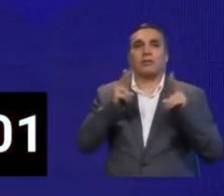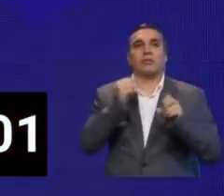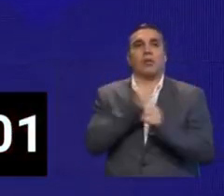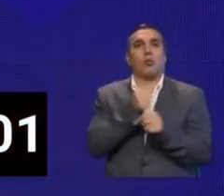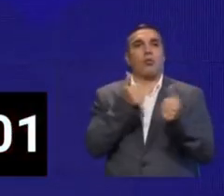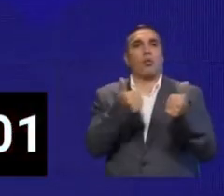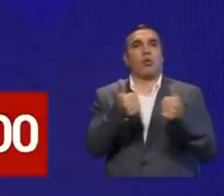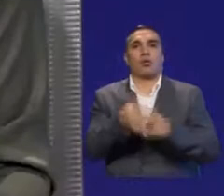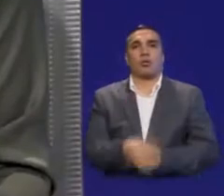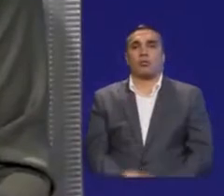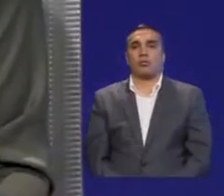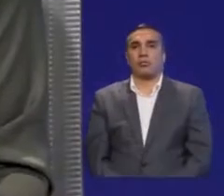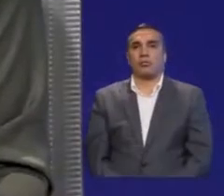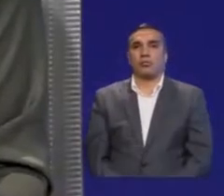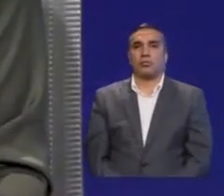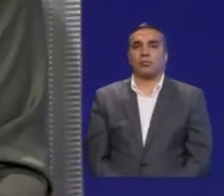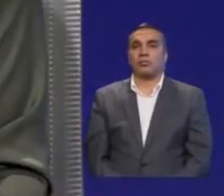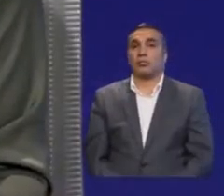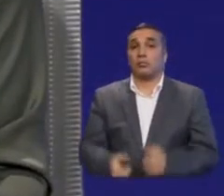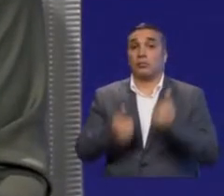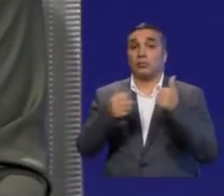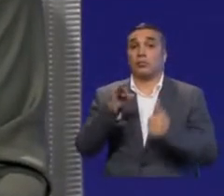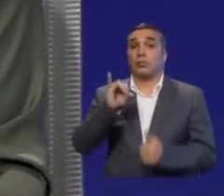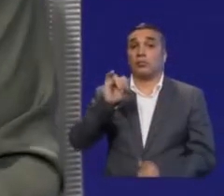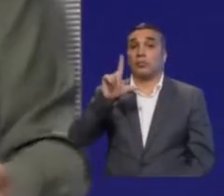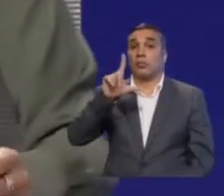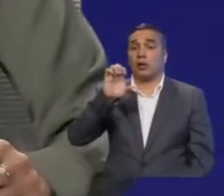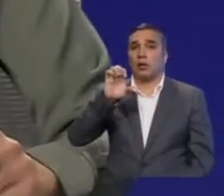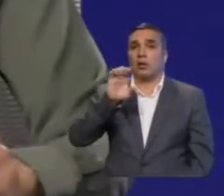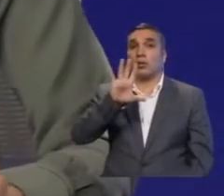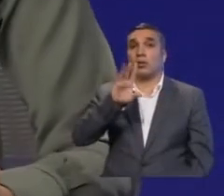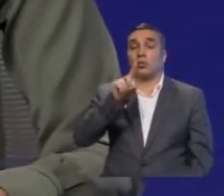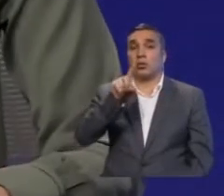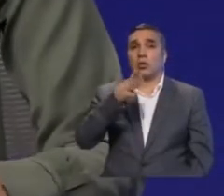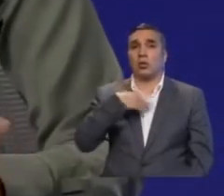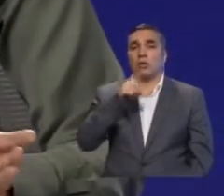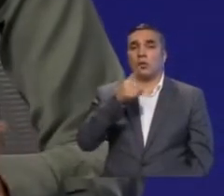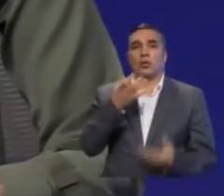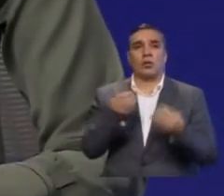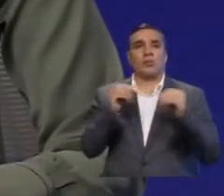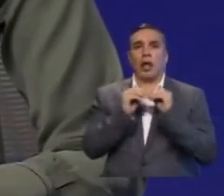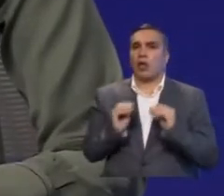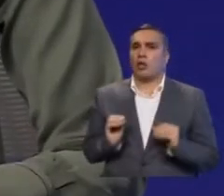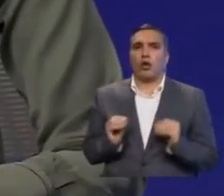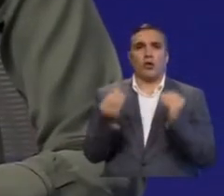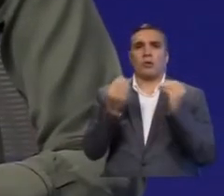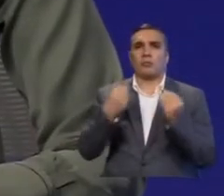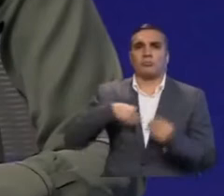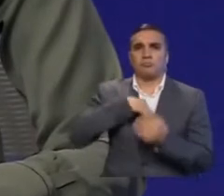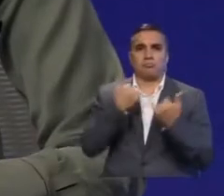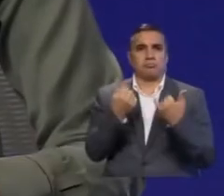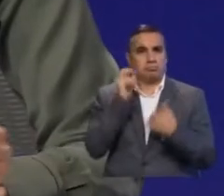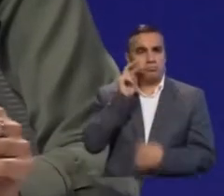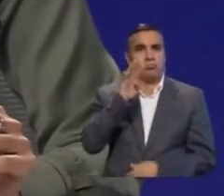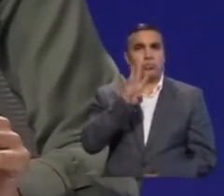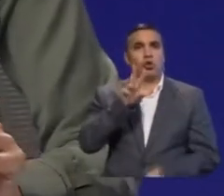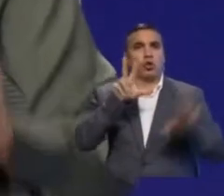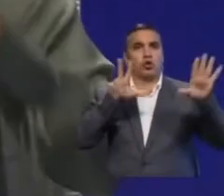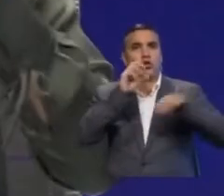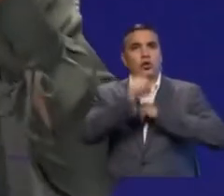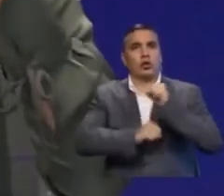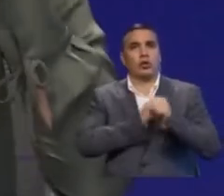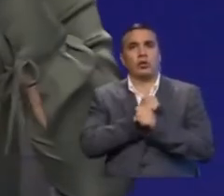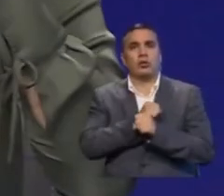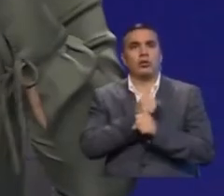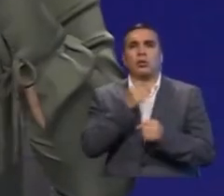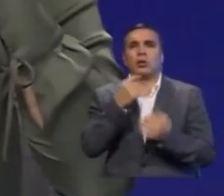eficaces. Candidato Freile, su turno. Usted es uno de los aspirantes más jóvenes que vemos en este panel. Tiene 48 años. A juzgar por lo